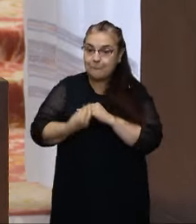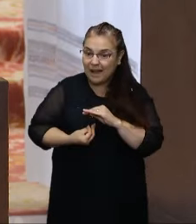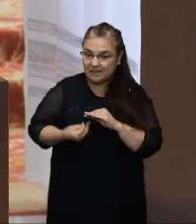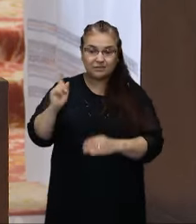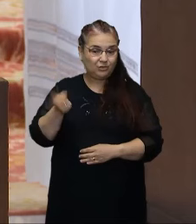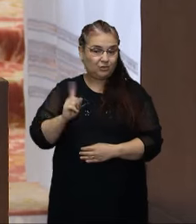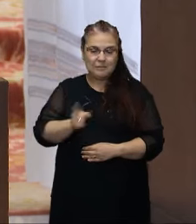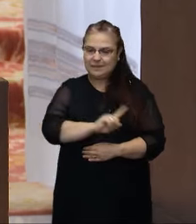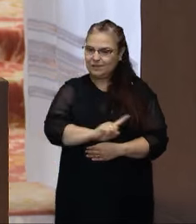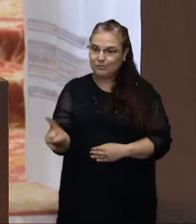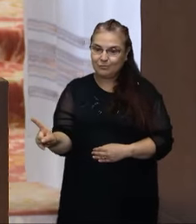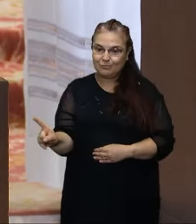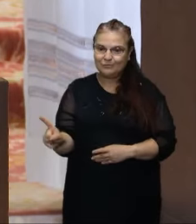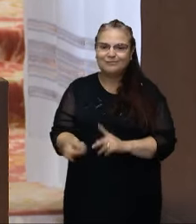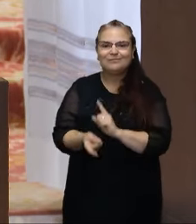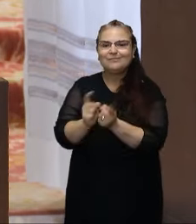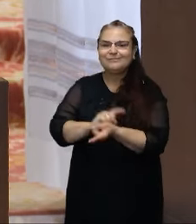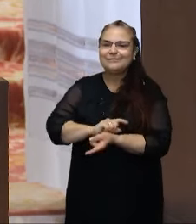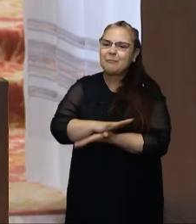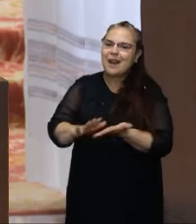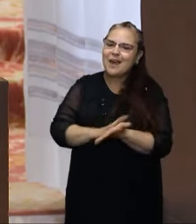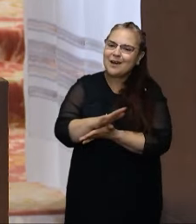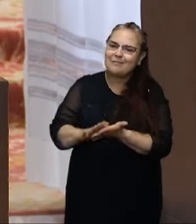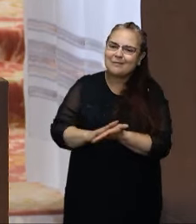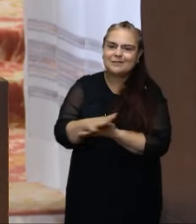palabra que sale de la boca de Dios.